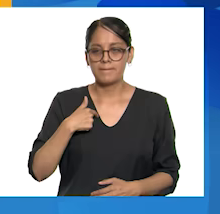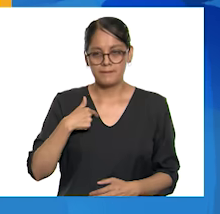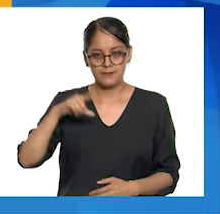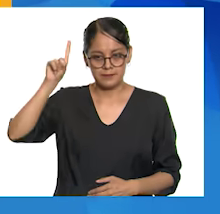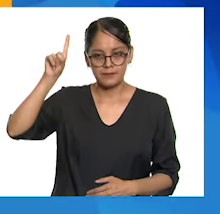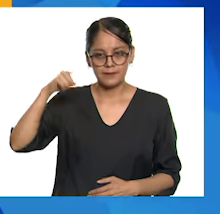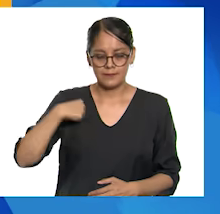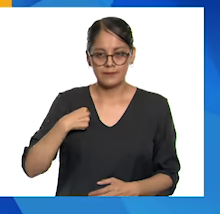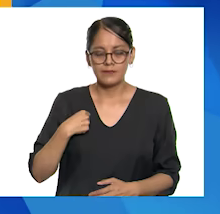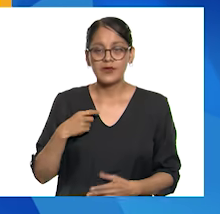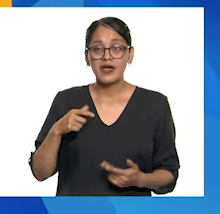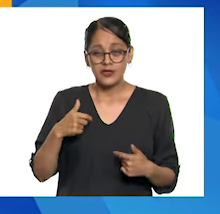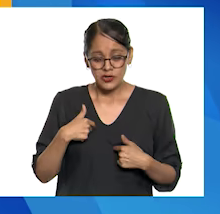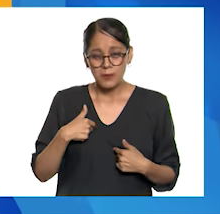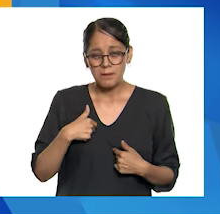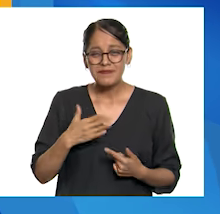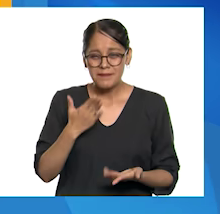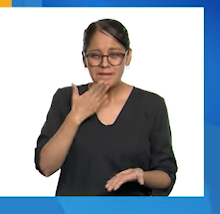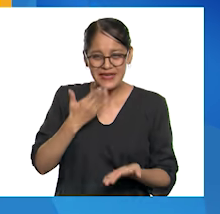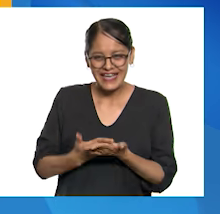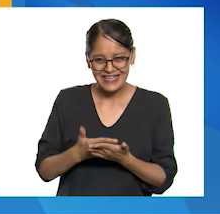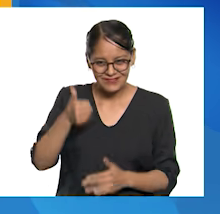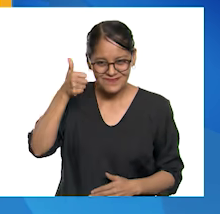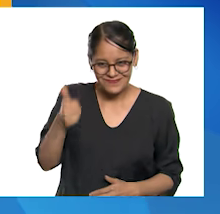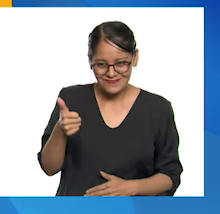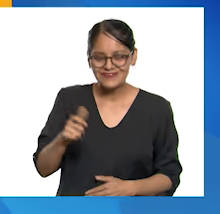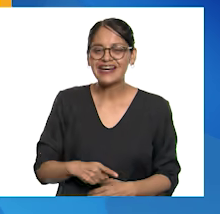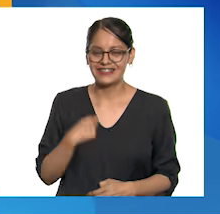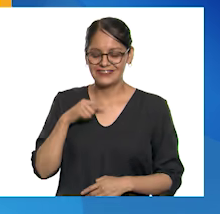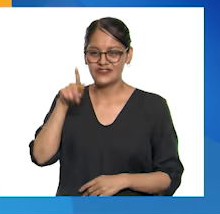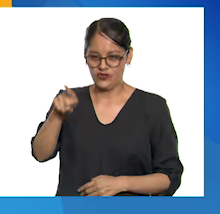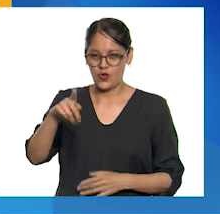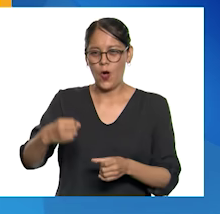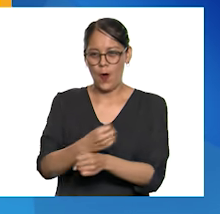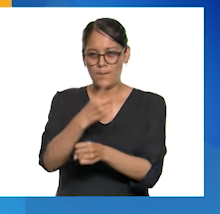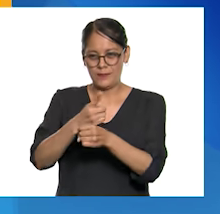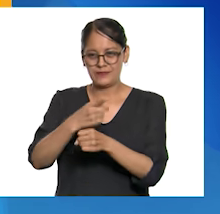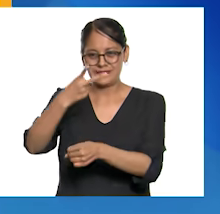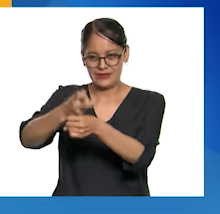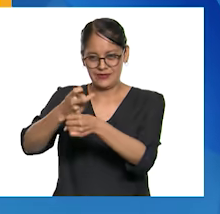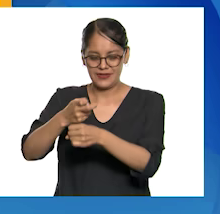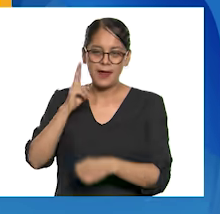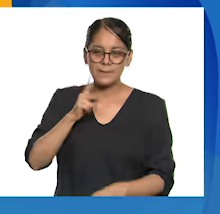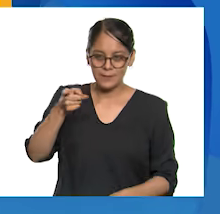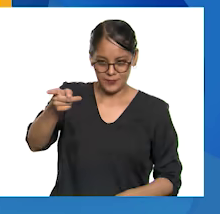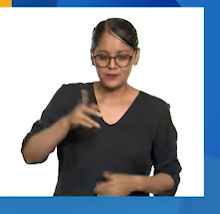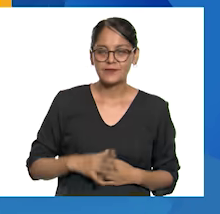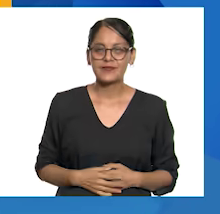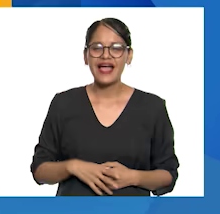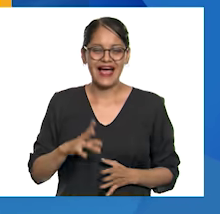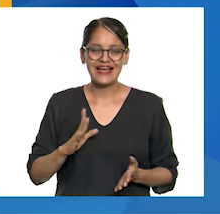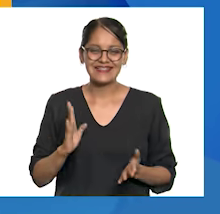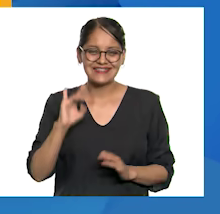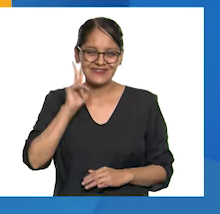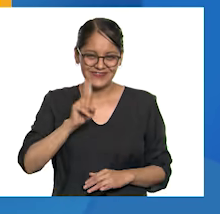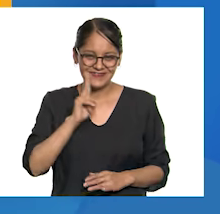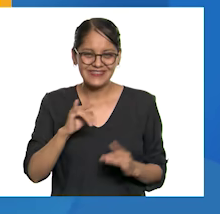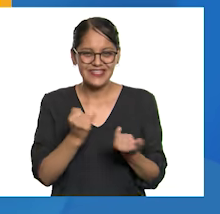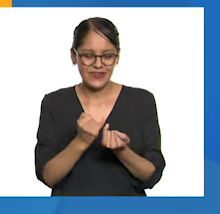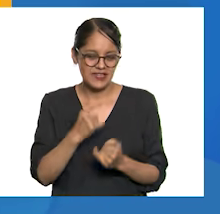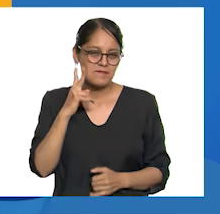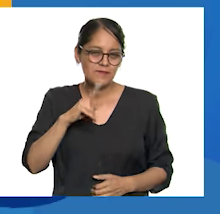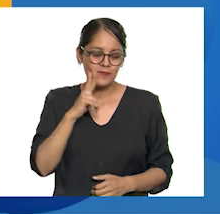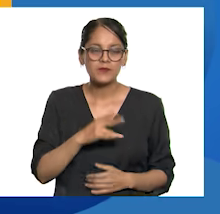turno. Pero como me caes súper bien, te voy a dar una segunda oportunidad. ¡Yay! Digamos que era la prueba. Ajá, está la